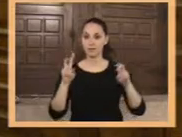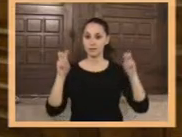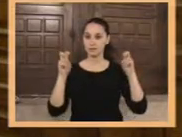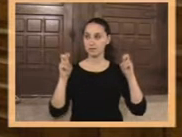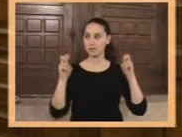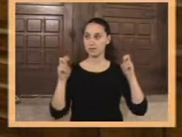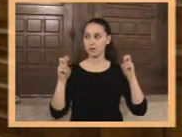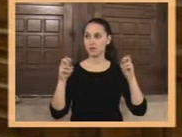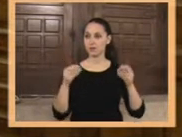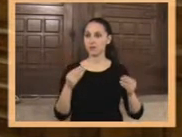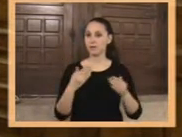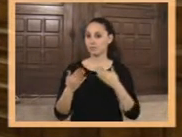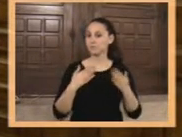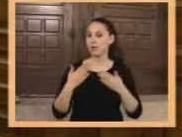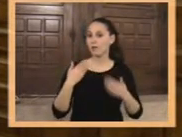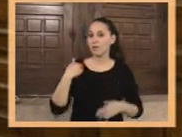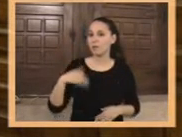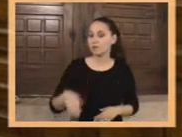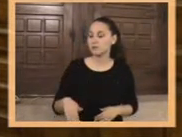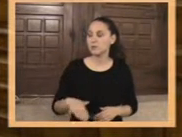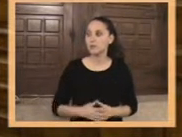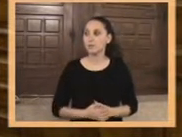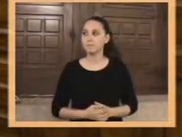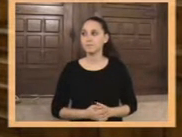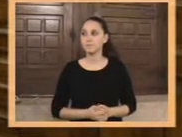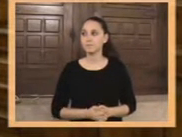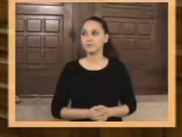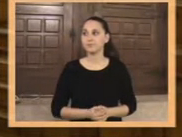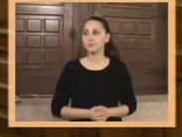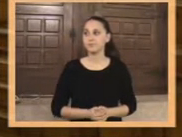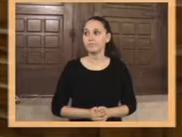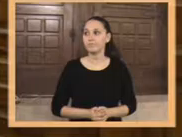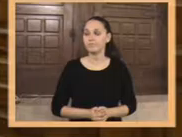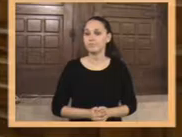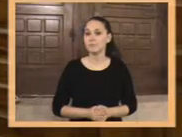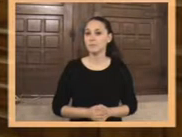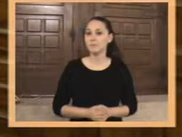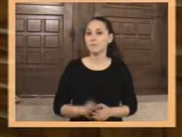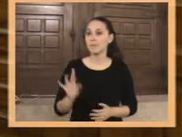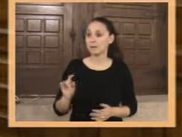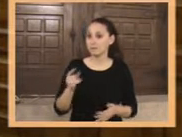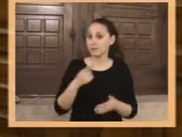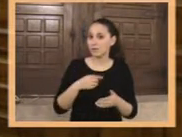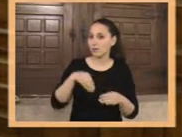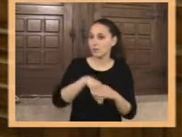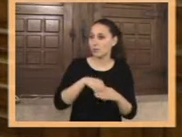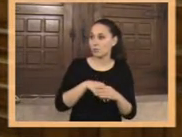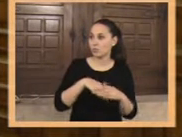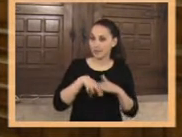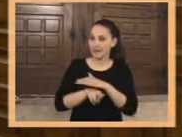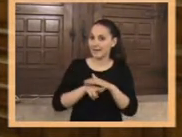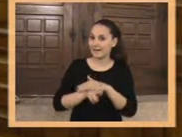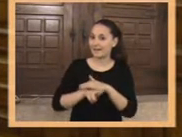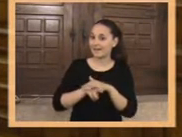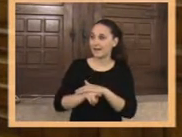hecho llegar hoy en el mismo pleno. Nosotros el otro día todos los portavoces evidentemente la tuvieron. Sí, pero no se ha registrado en el registro, entonces por lo